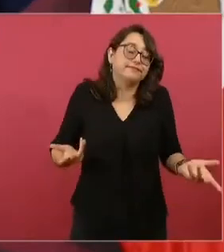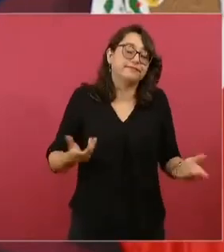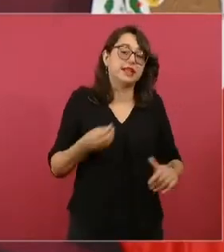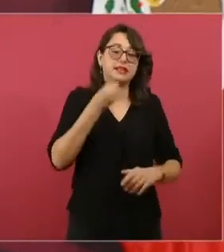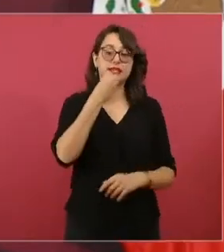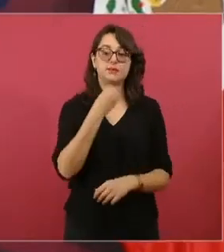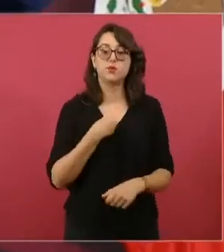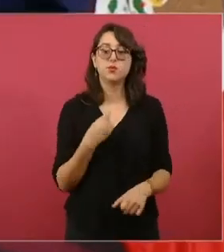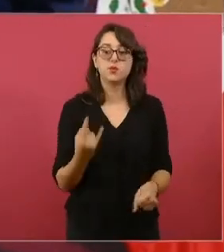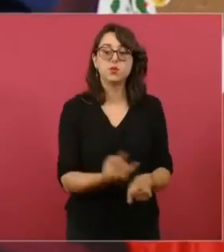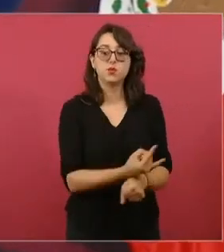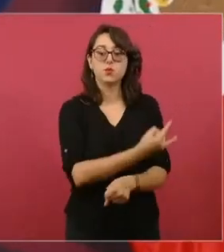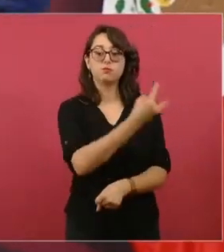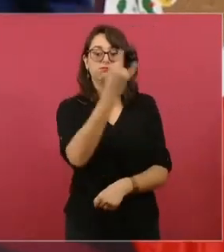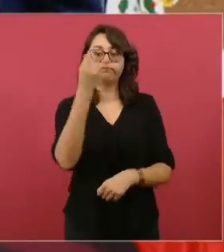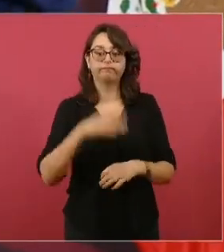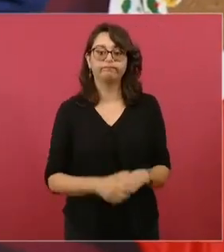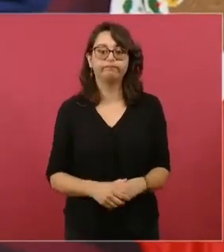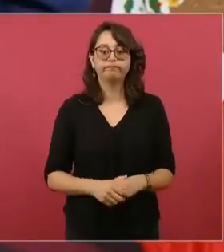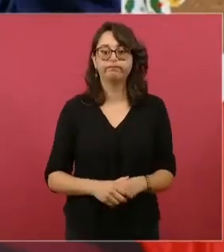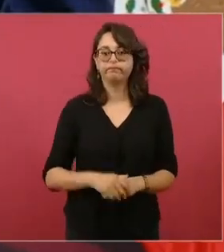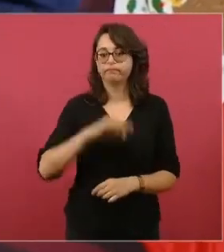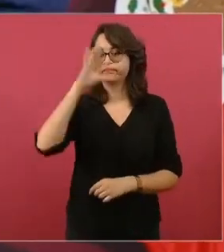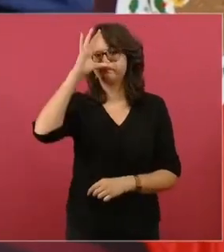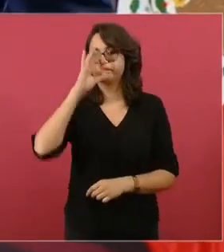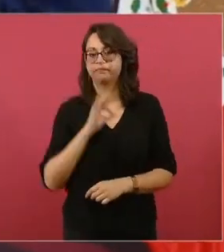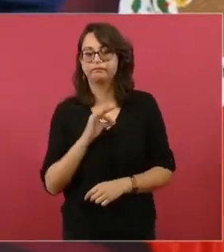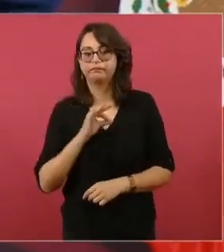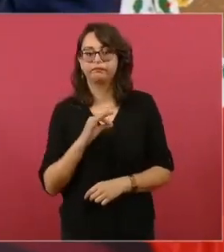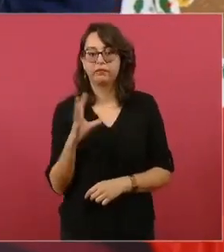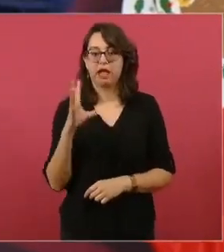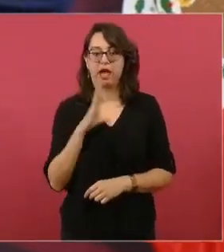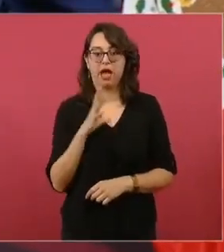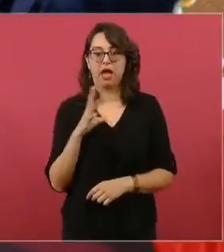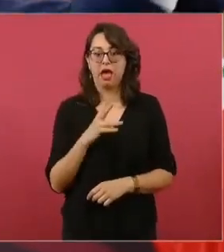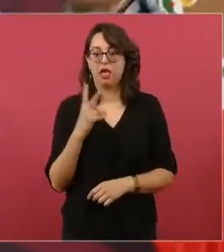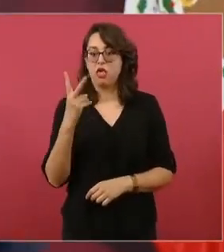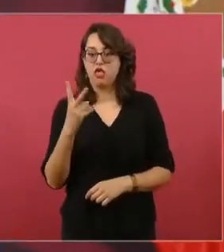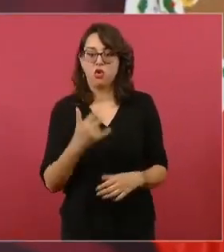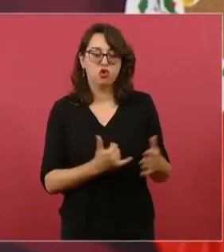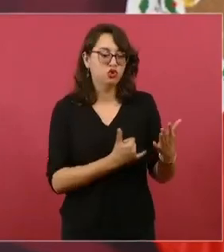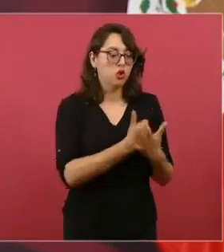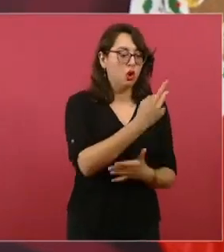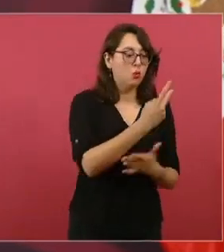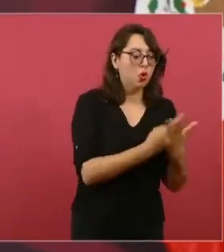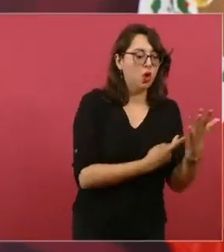tenemos dos proyectos distintos y contrapuestos de nación.